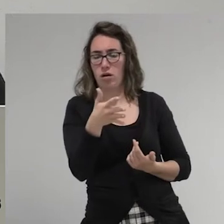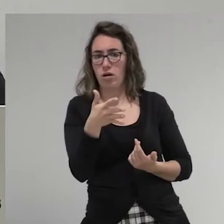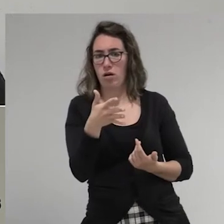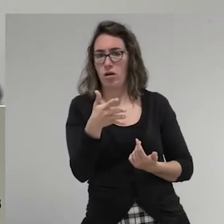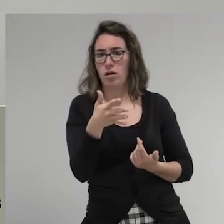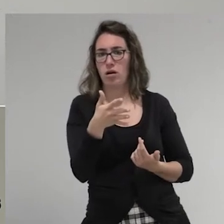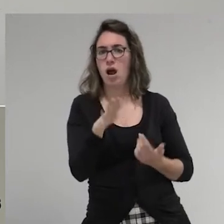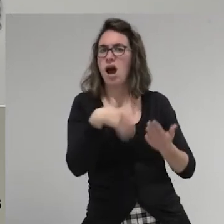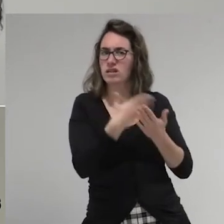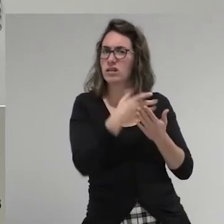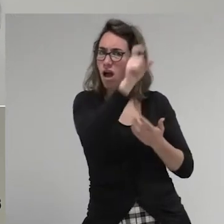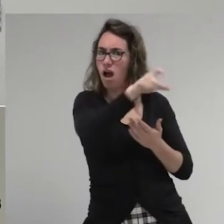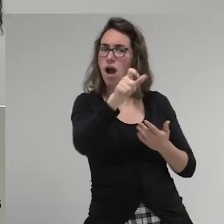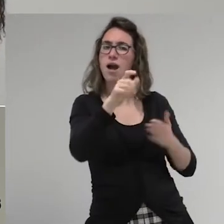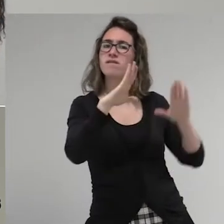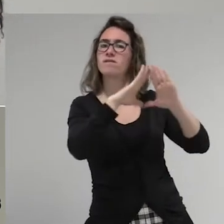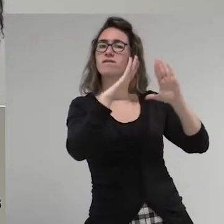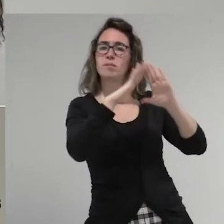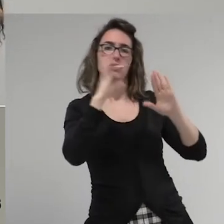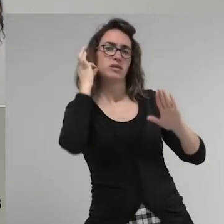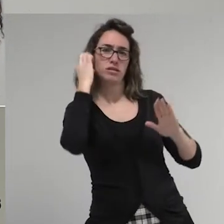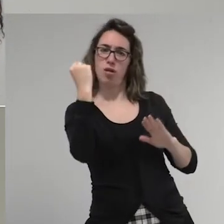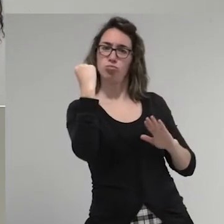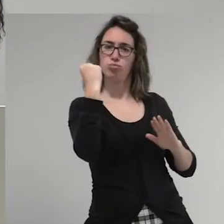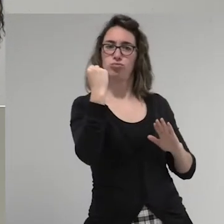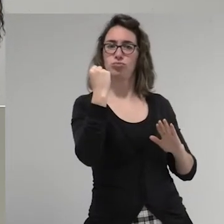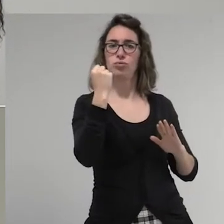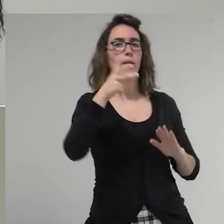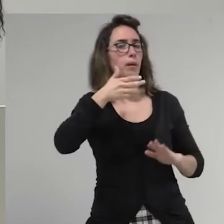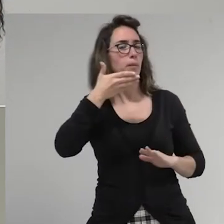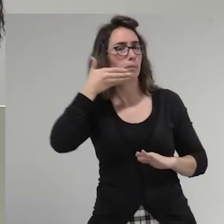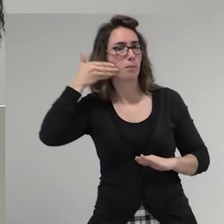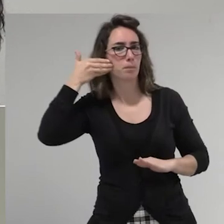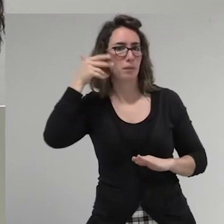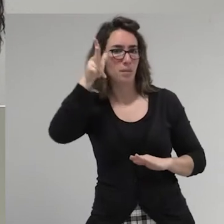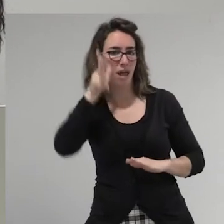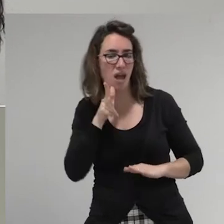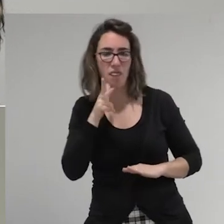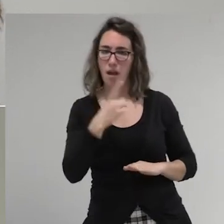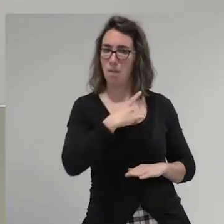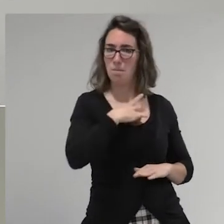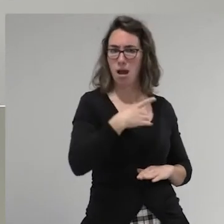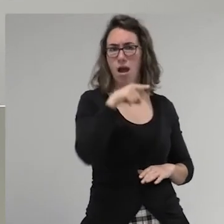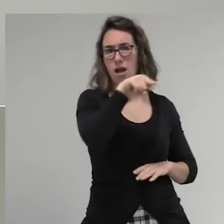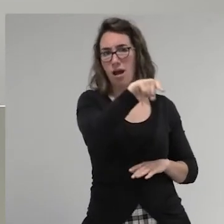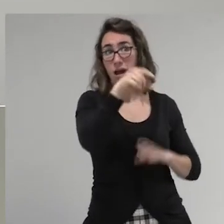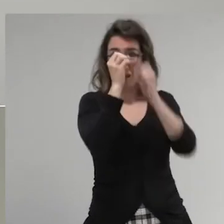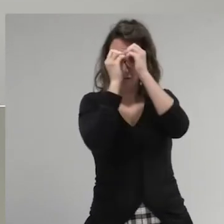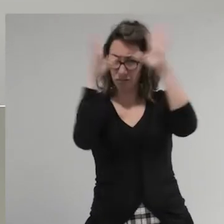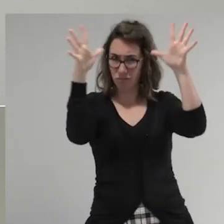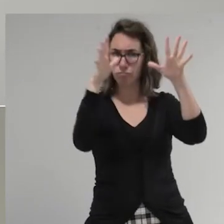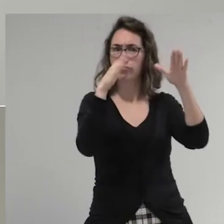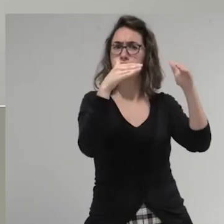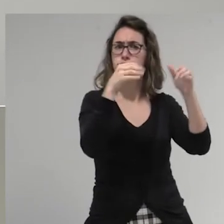a las feministas privilegiadas blancas como propagadoras de este tipo de visión,